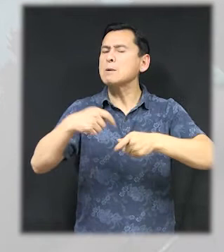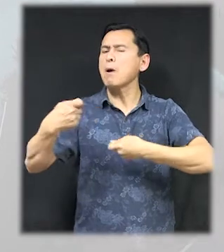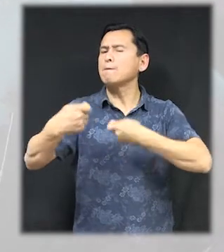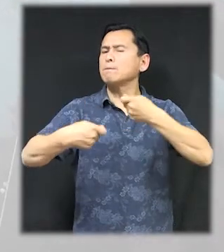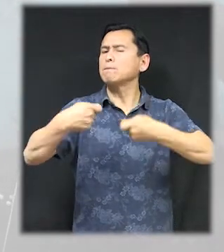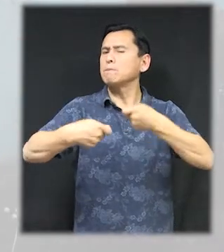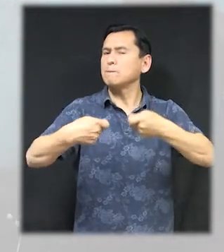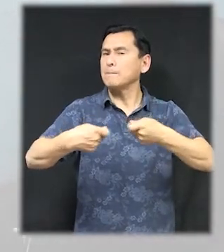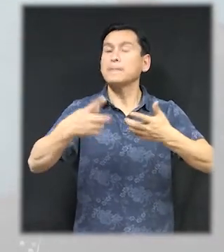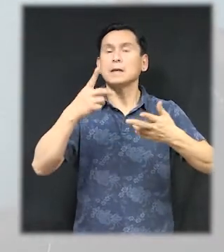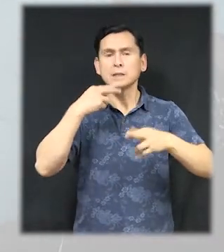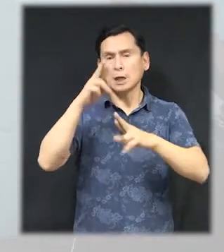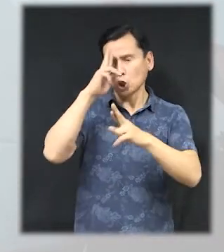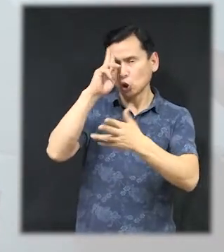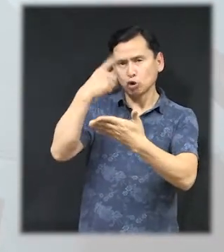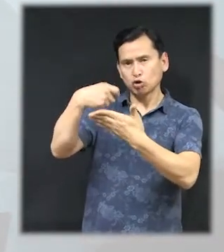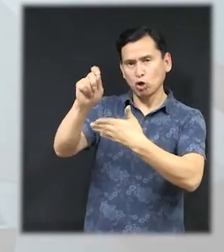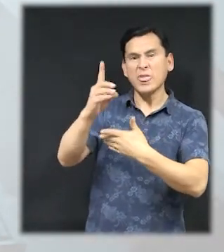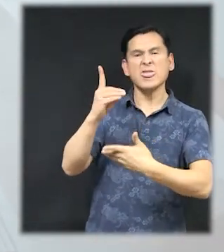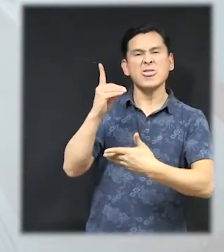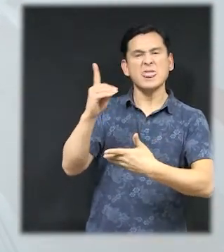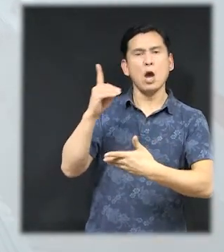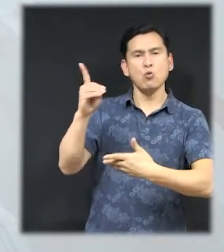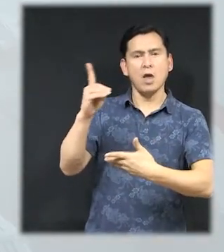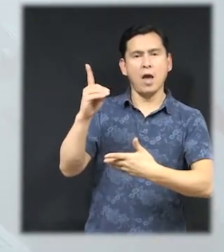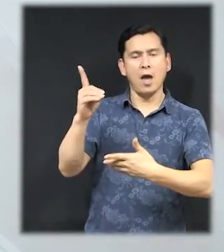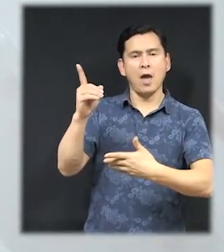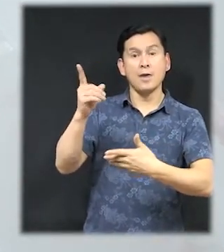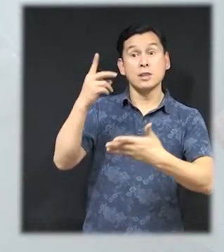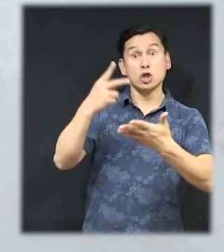gasto asociado y reconocido por el Estado de